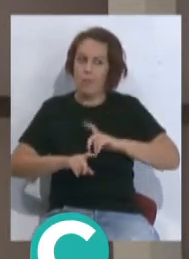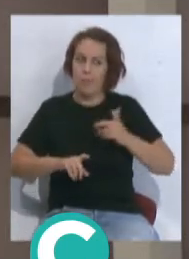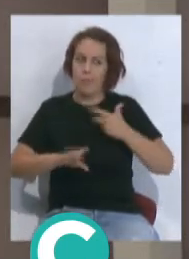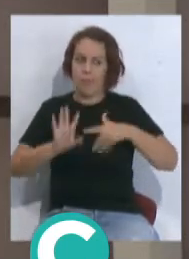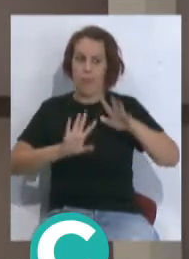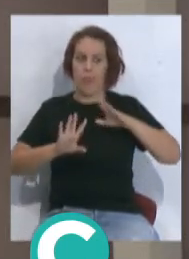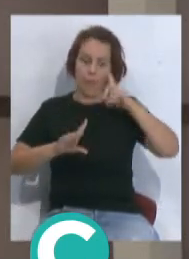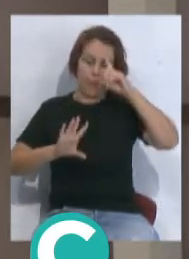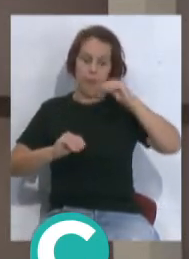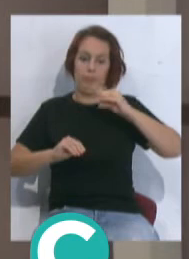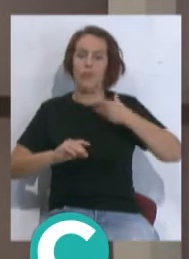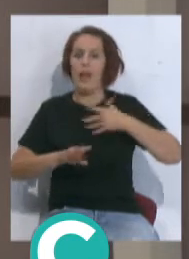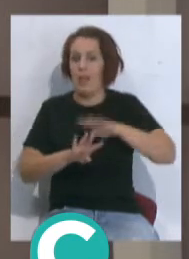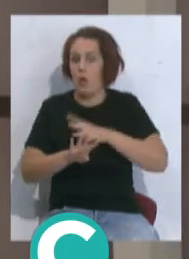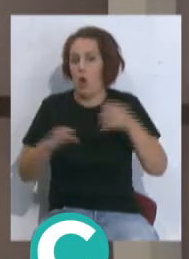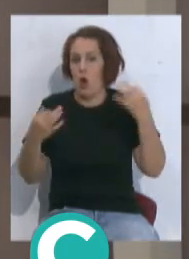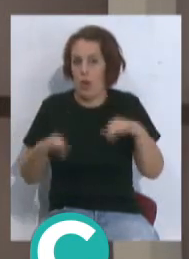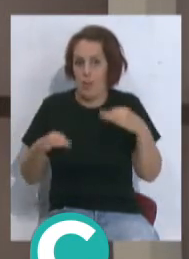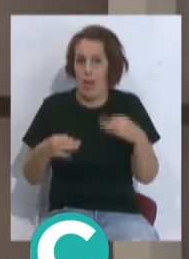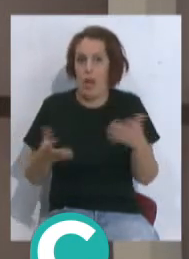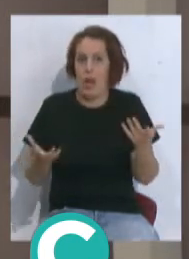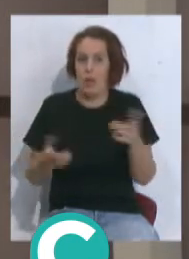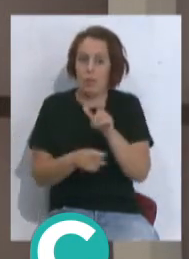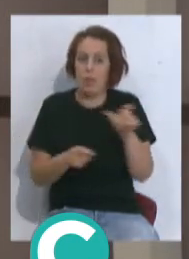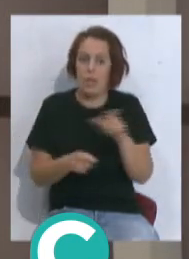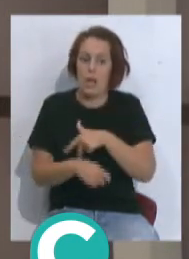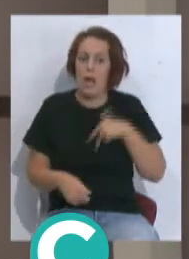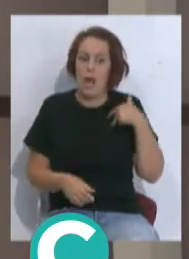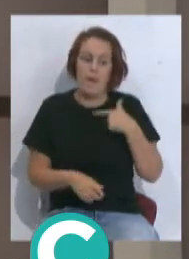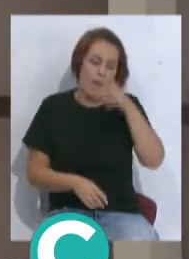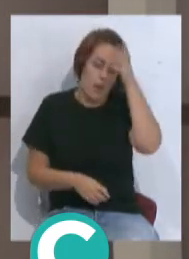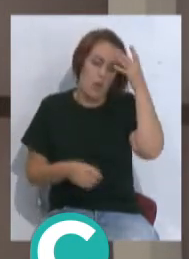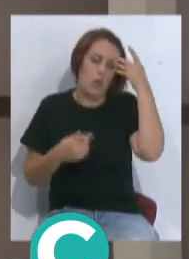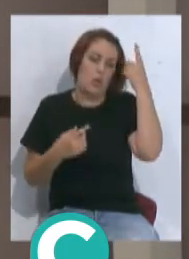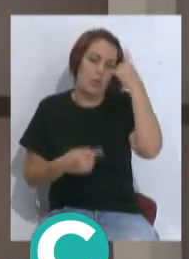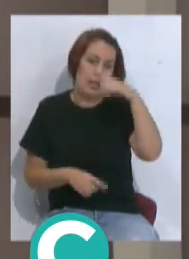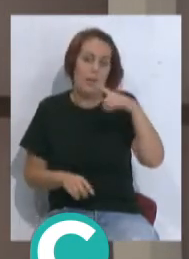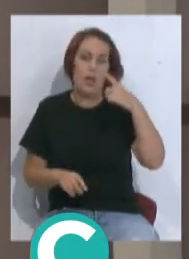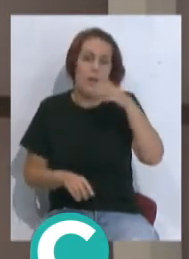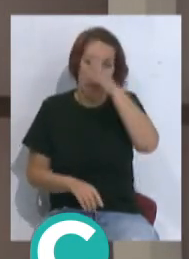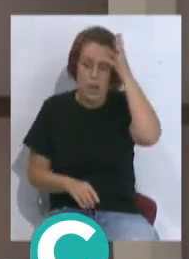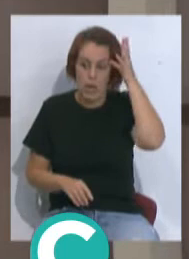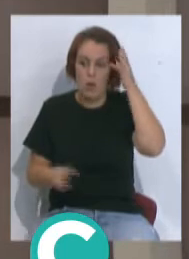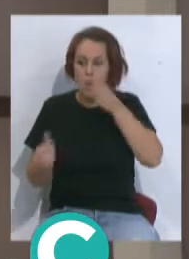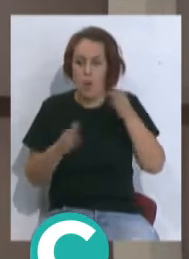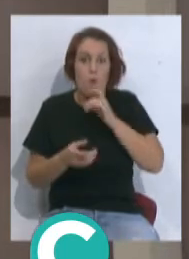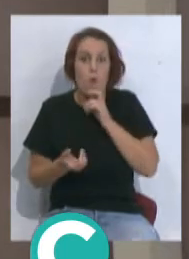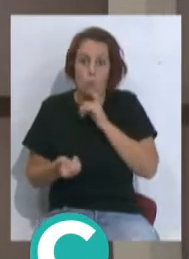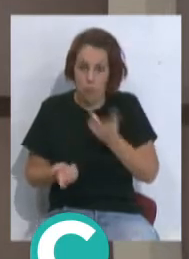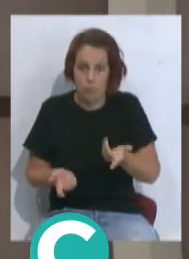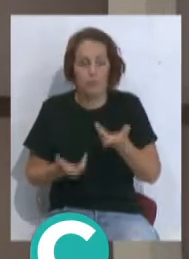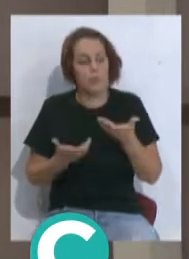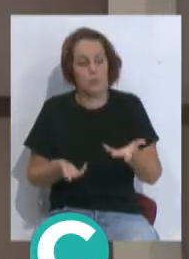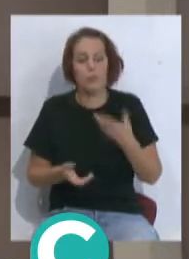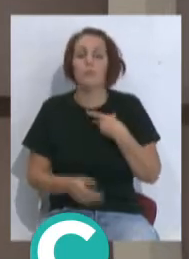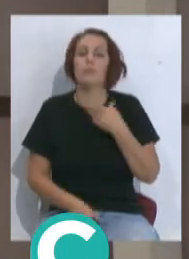Todo el calendario normal, habitual, del verano, ya sabemos la temporada estival por esta zona como es, entonces es normal,